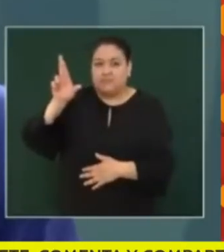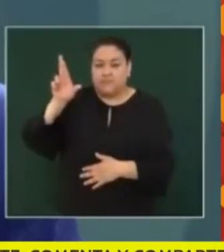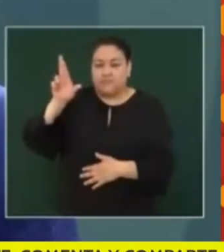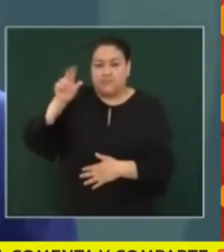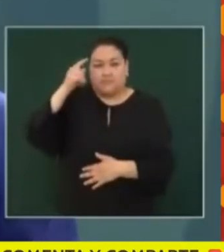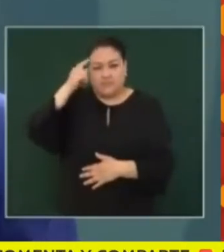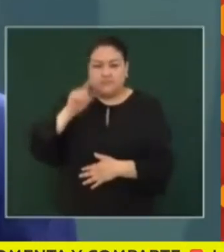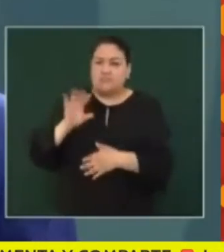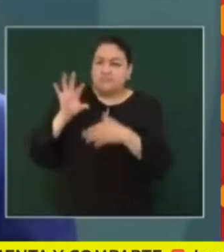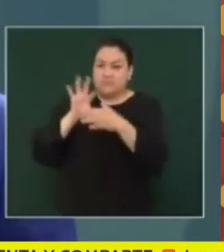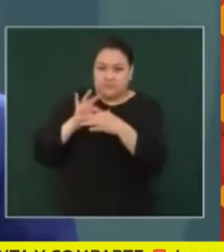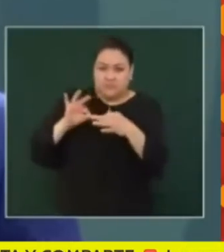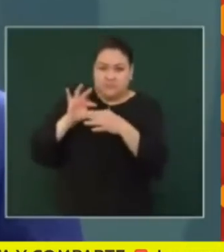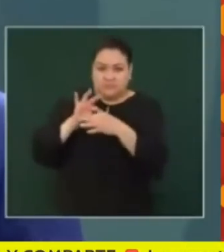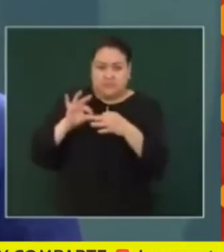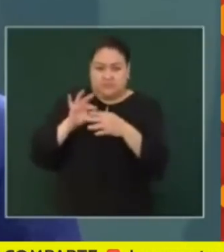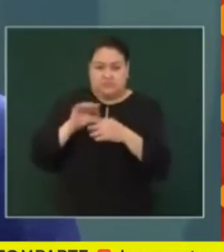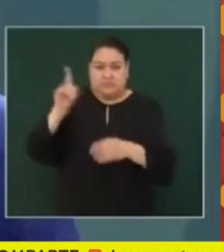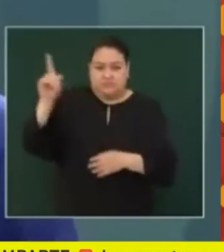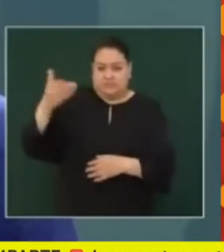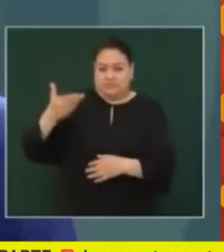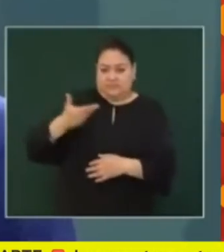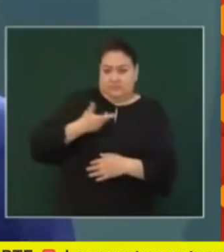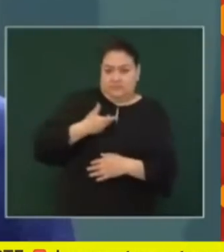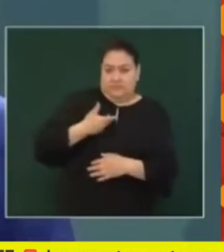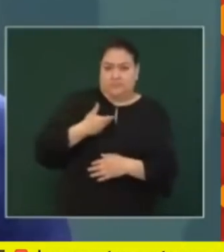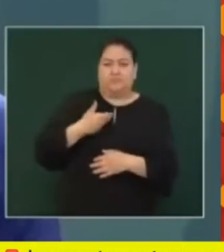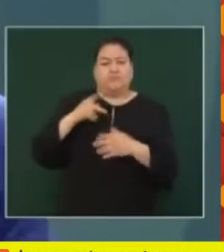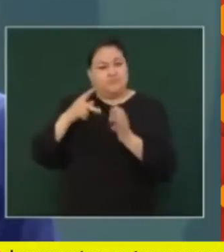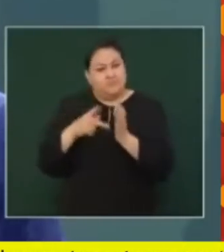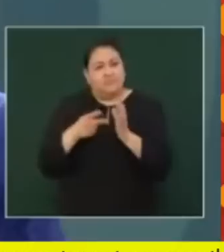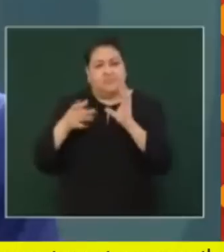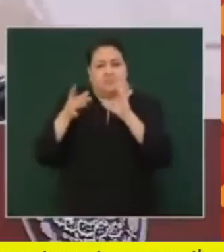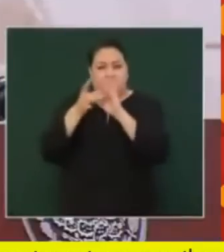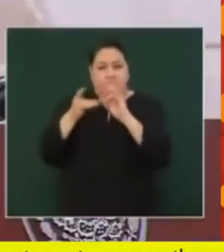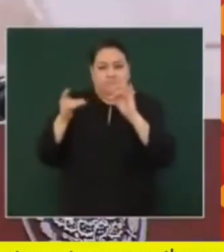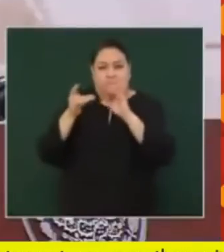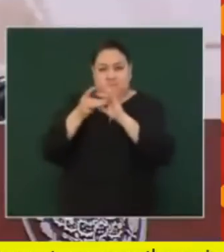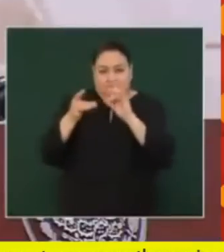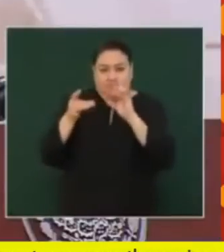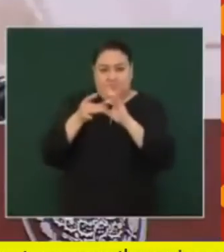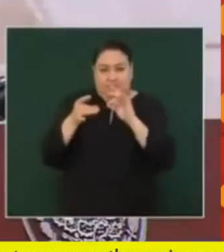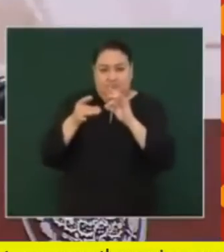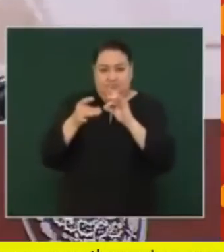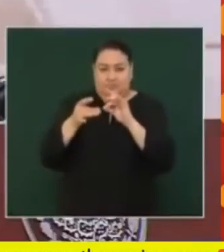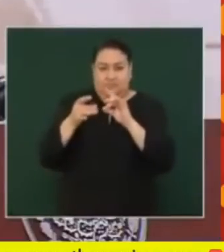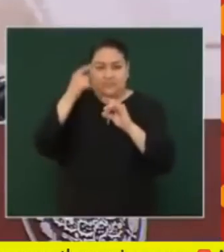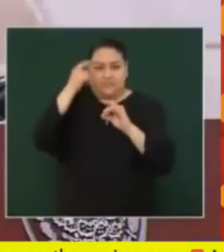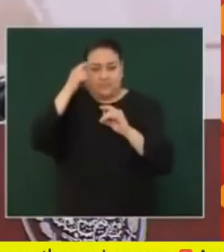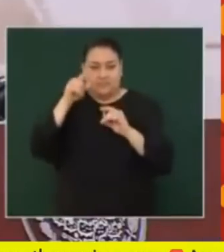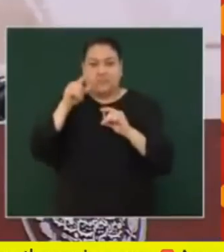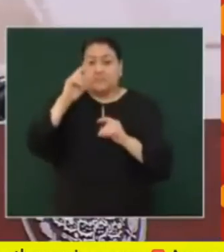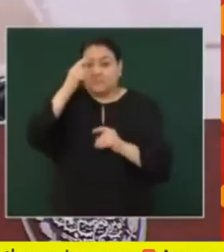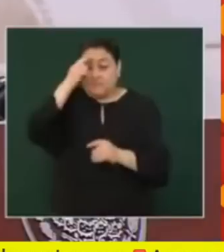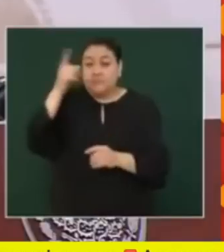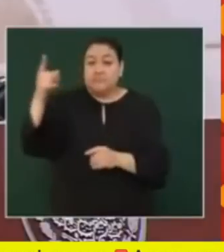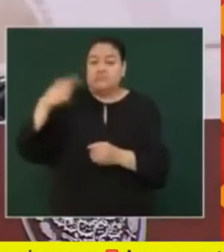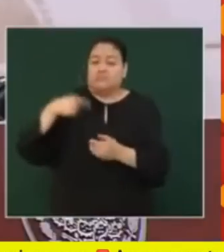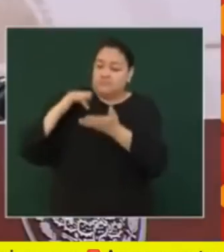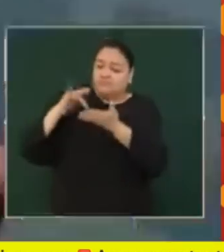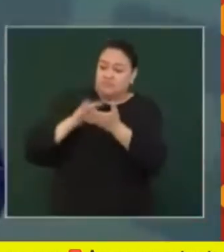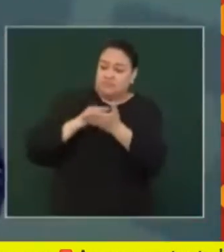reiterando la solicitud de que este nos ayuden